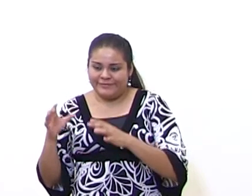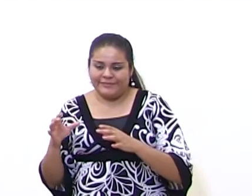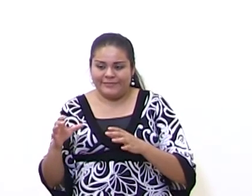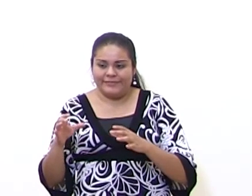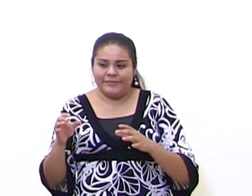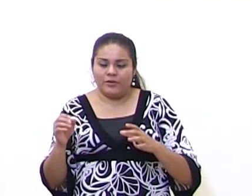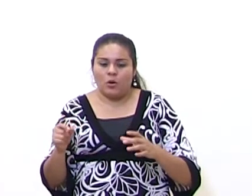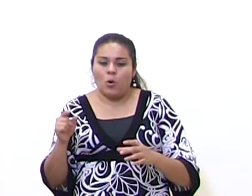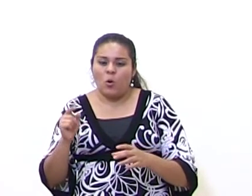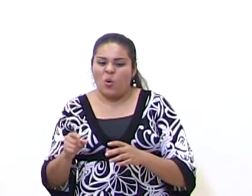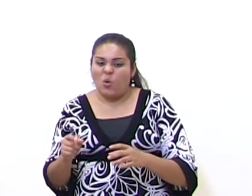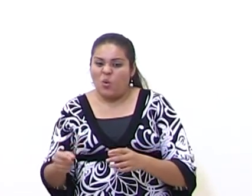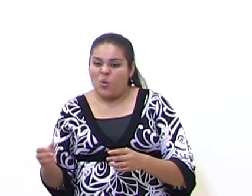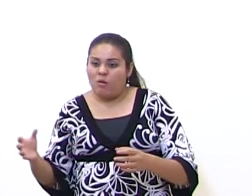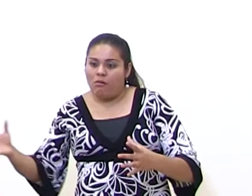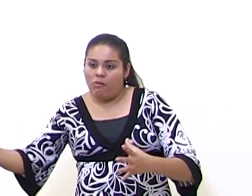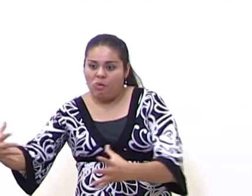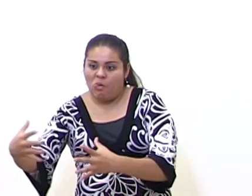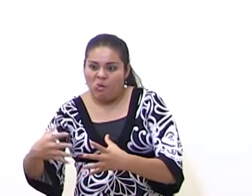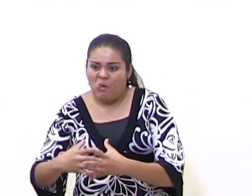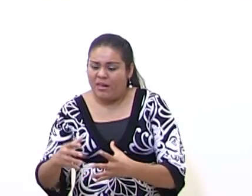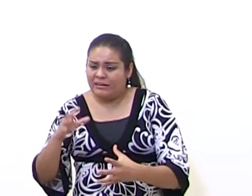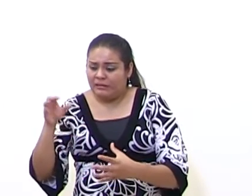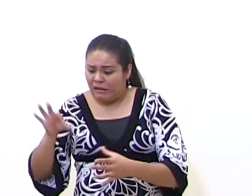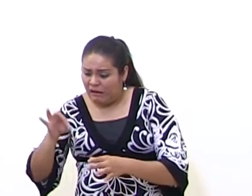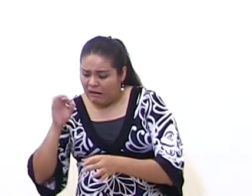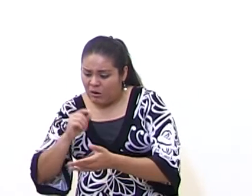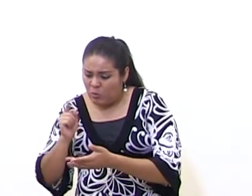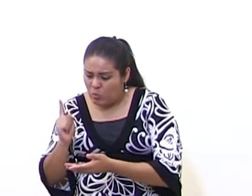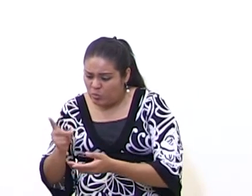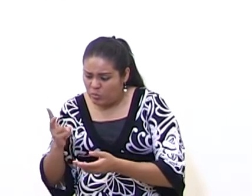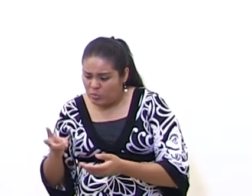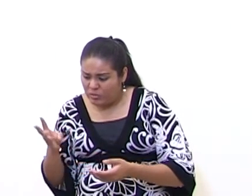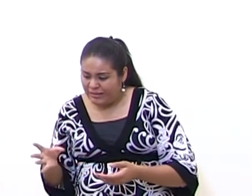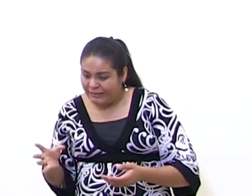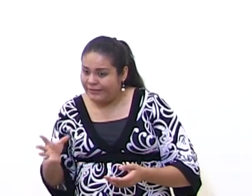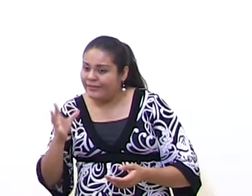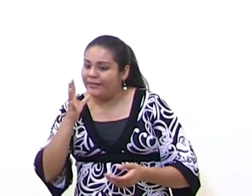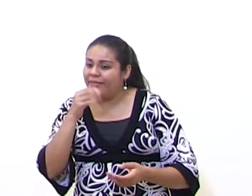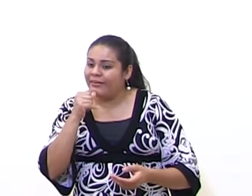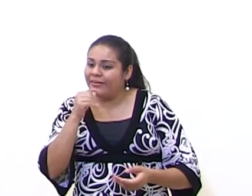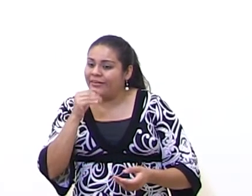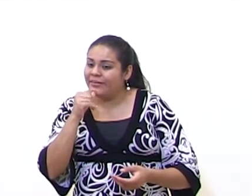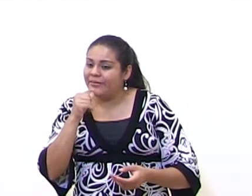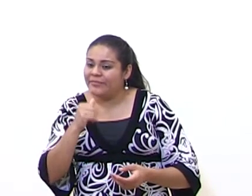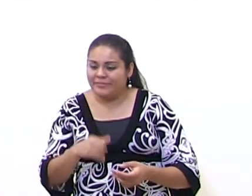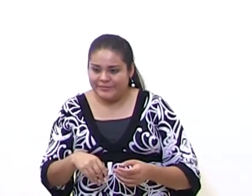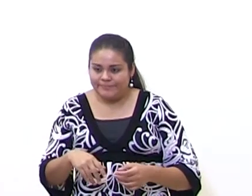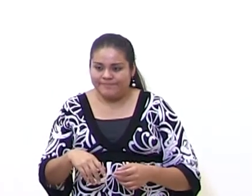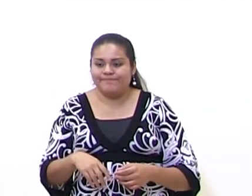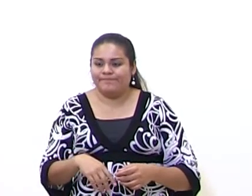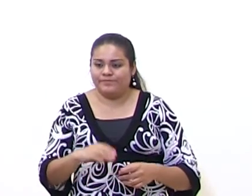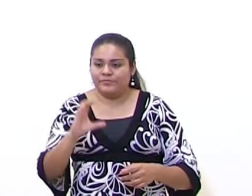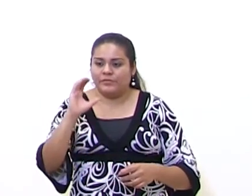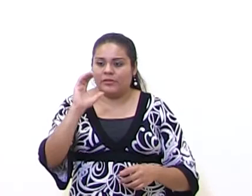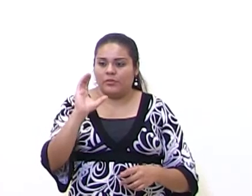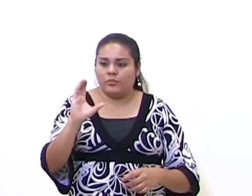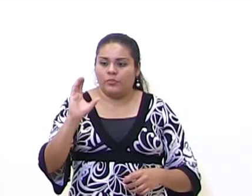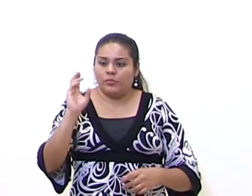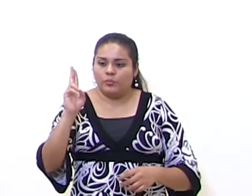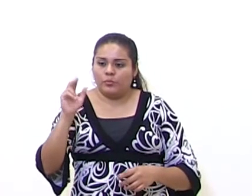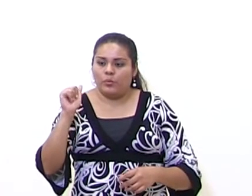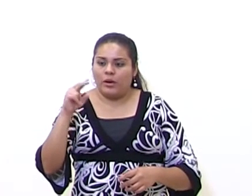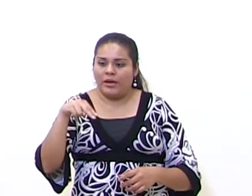que no se pueden medir en números. Eso es importante. Y también decirles que en